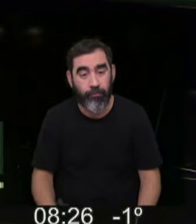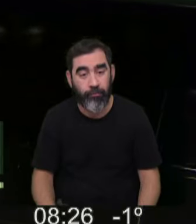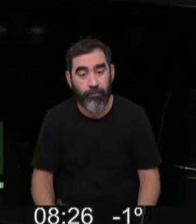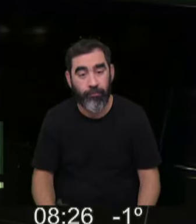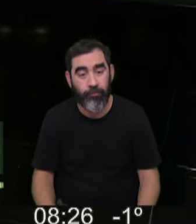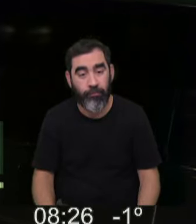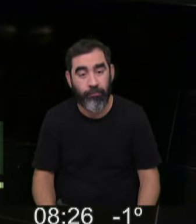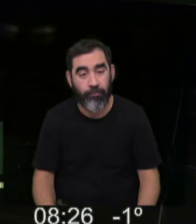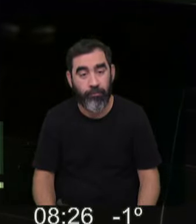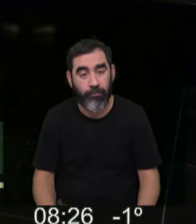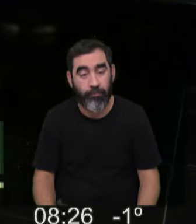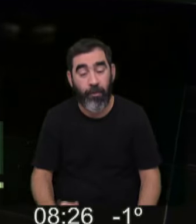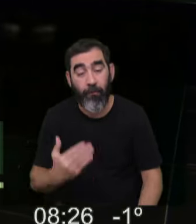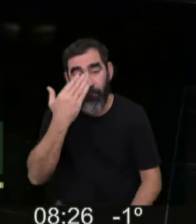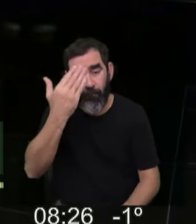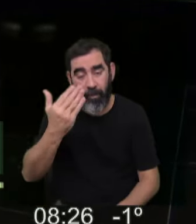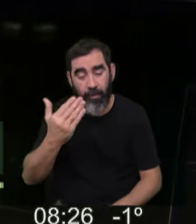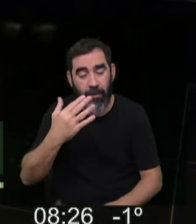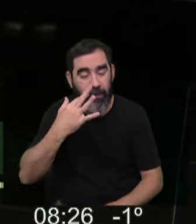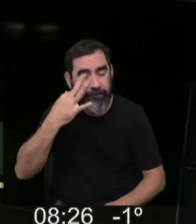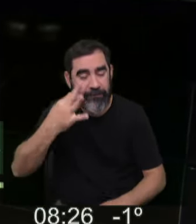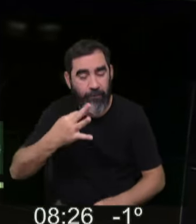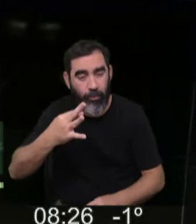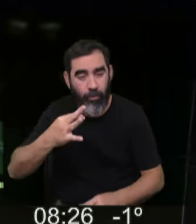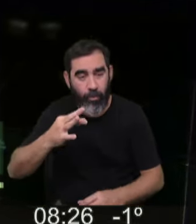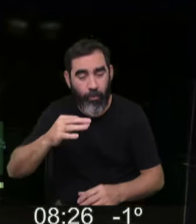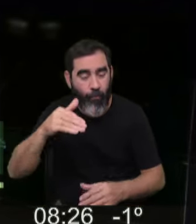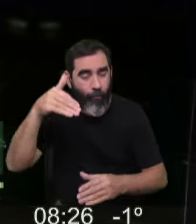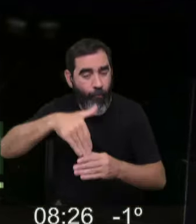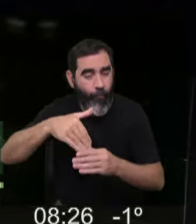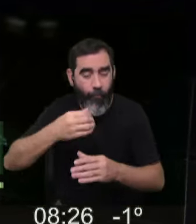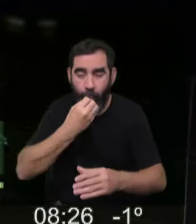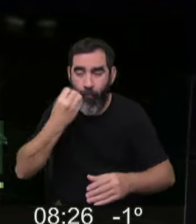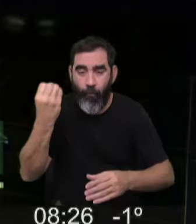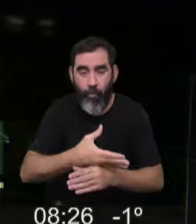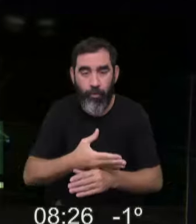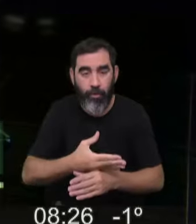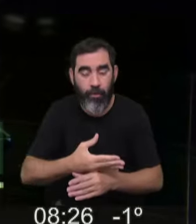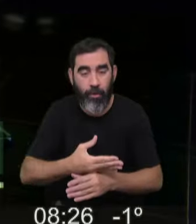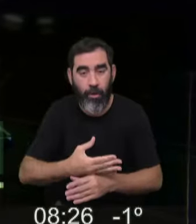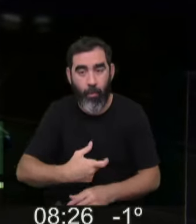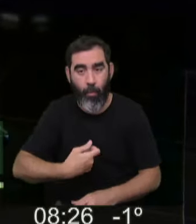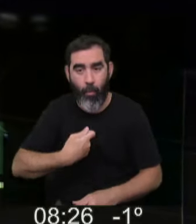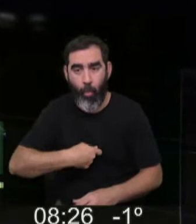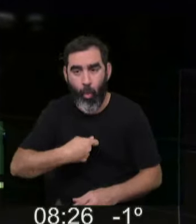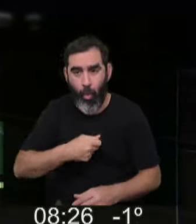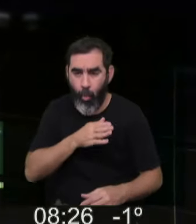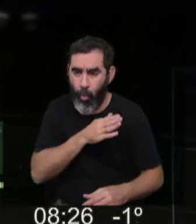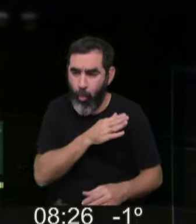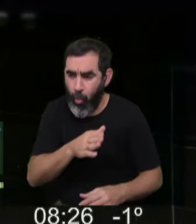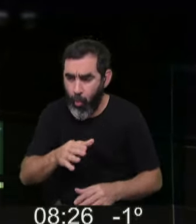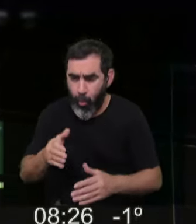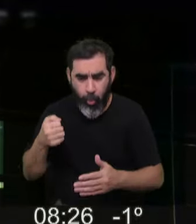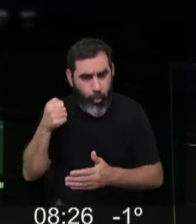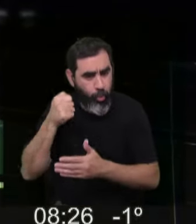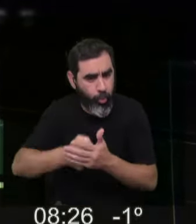indiferencia. O sea, el Frente iba a estar full. Mi colega Mujica estaba a tres turnos